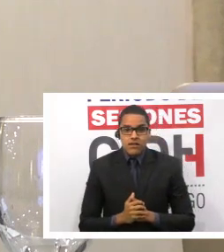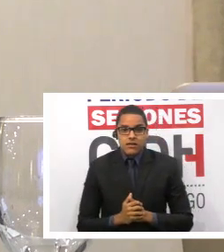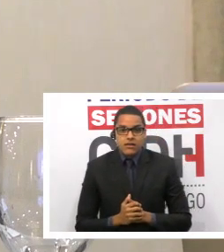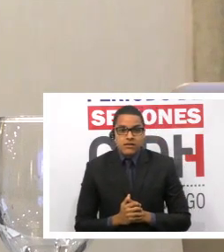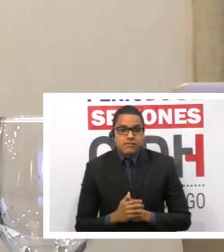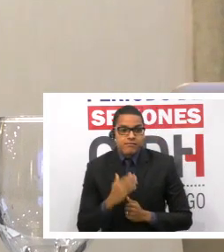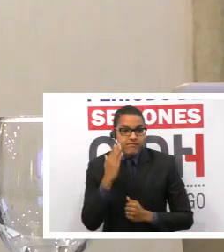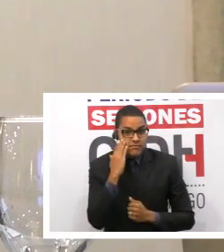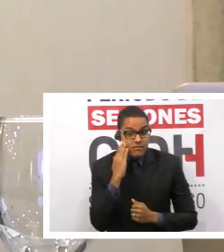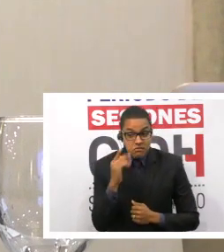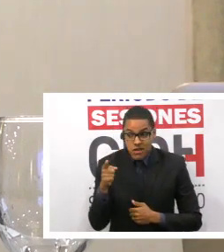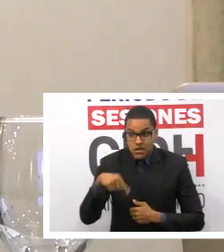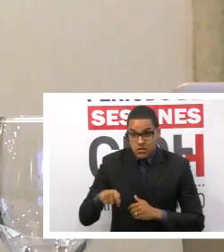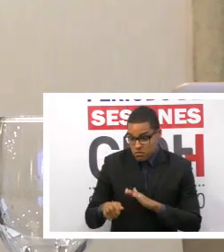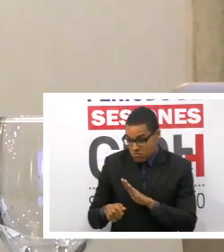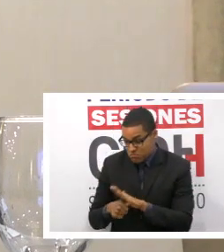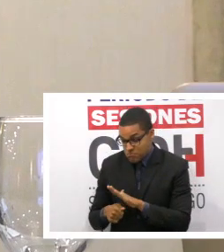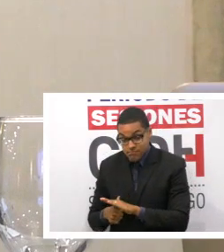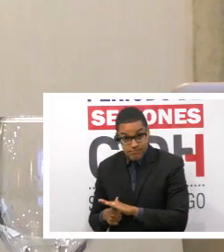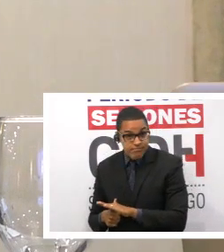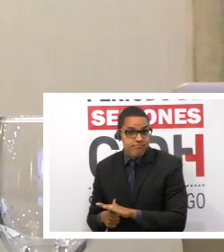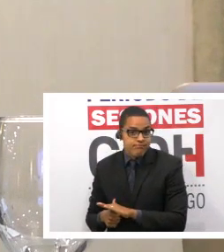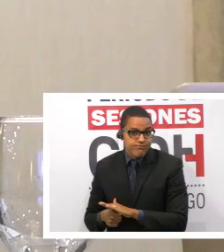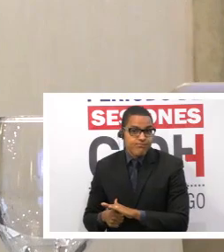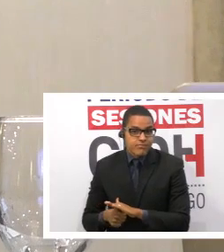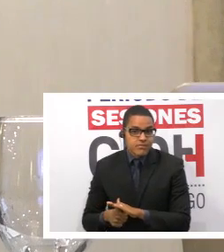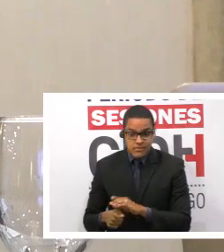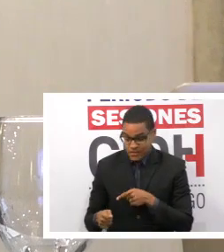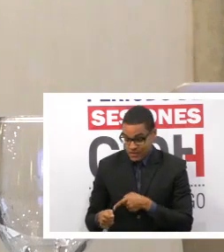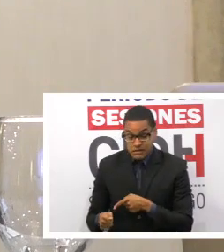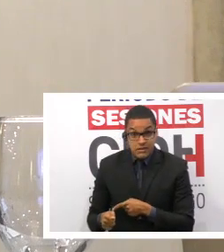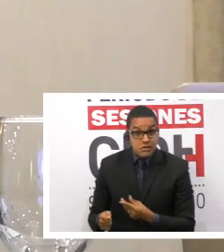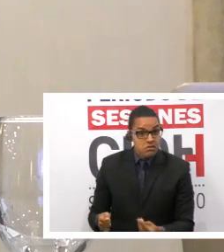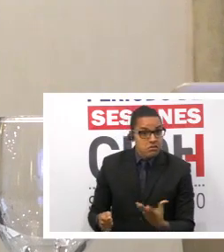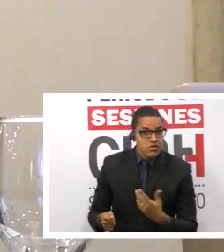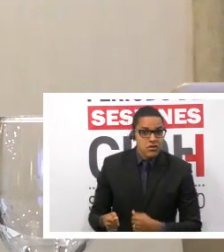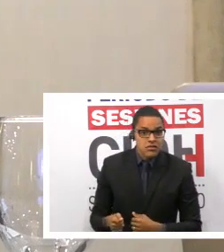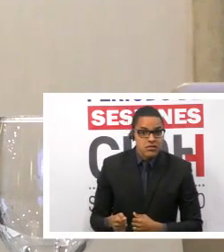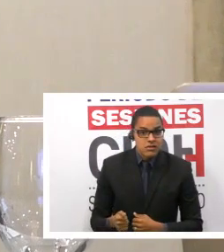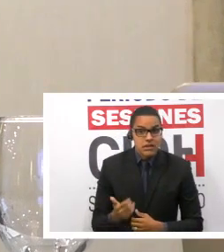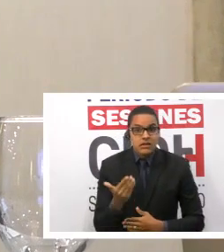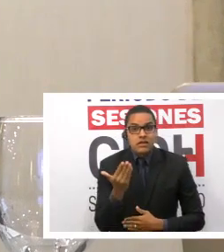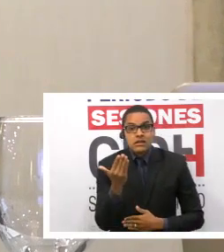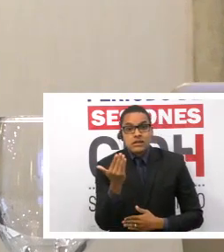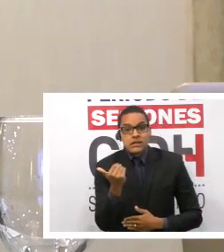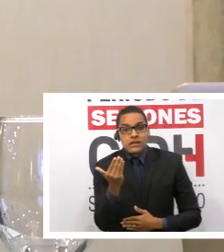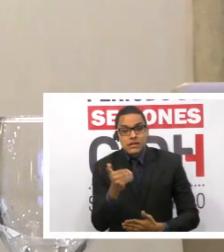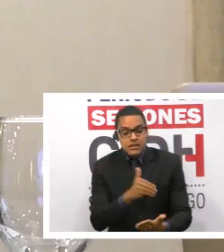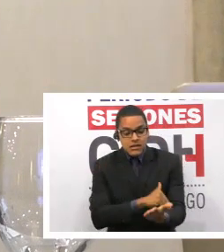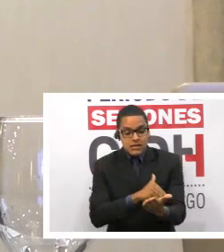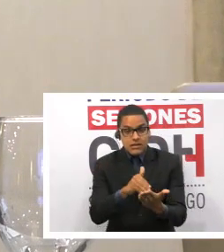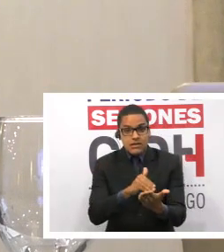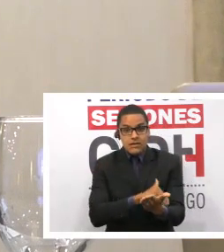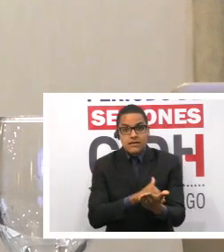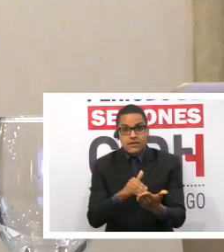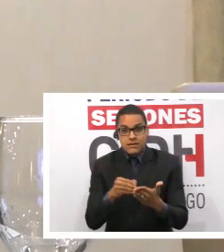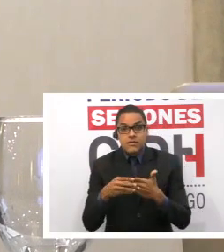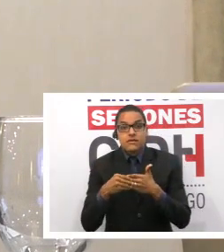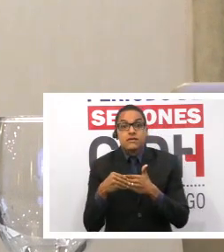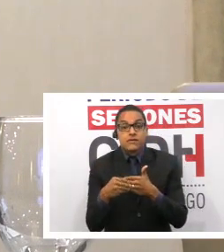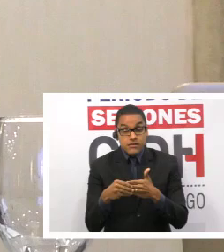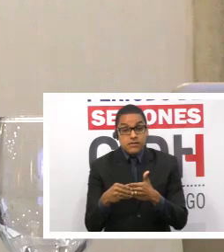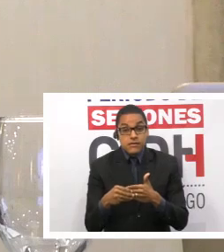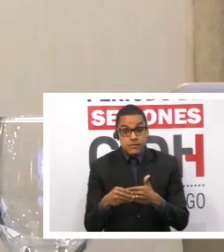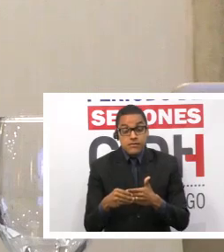estiman en 7,5 por ciento del pbi unos 15 mil millones de dólares dos veces todo el presupuesto para educación pública